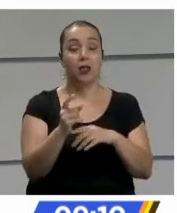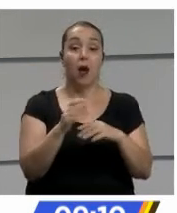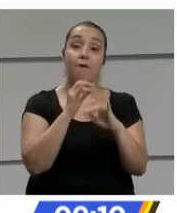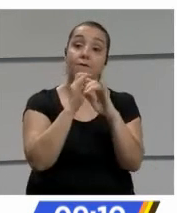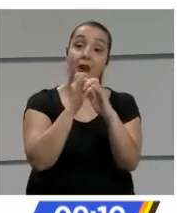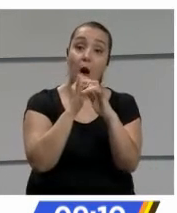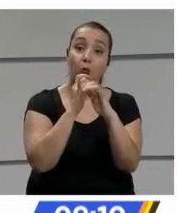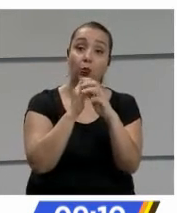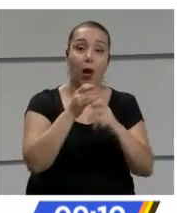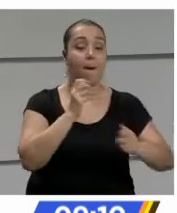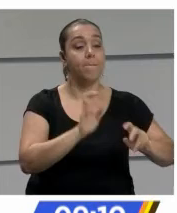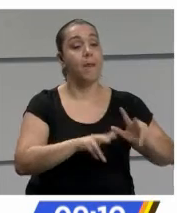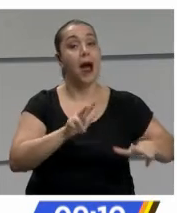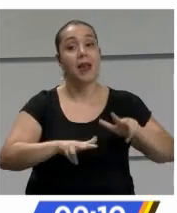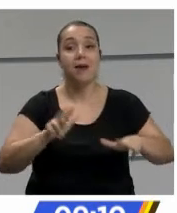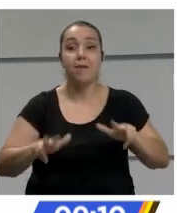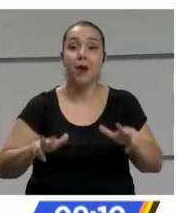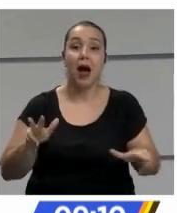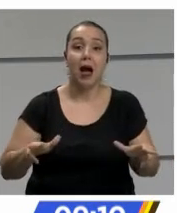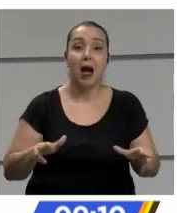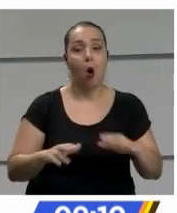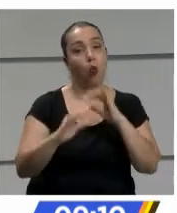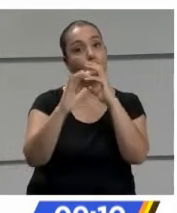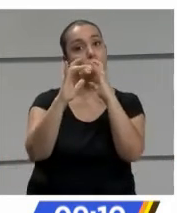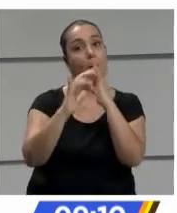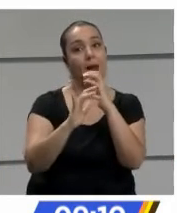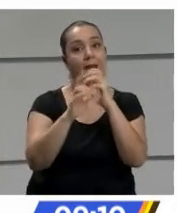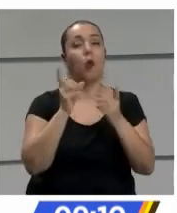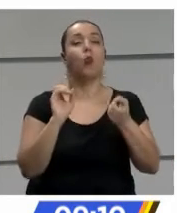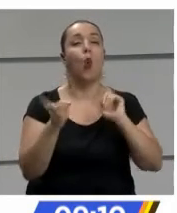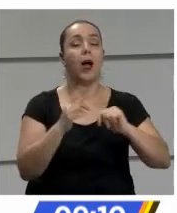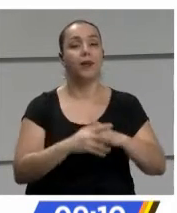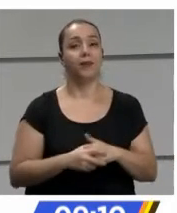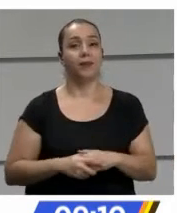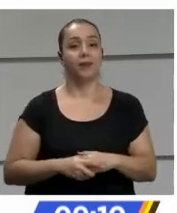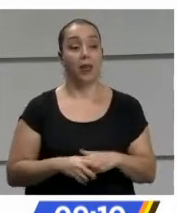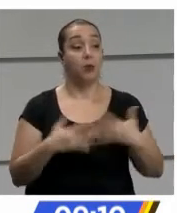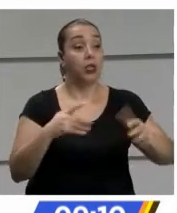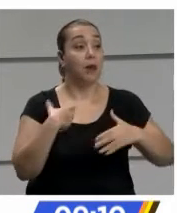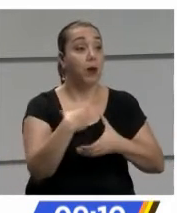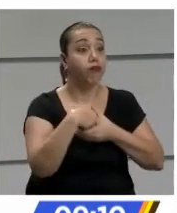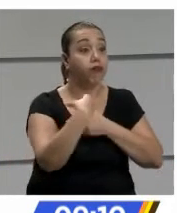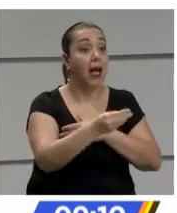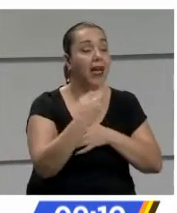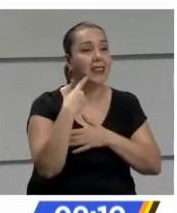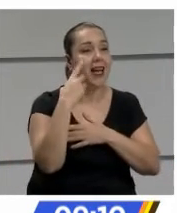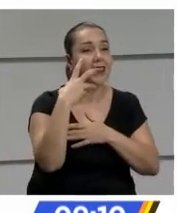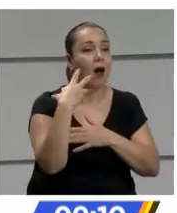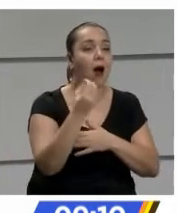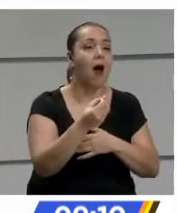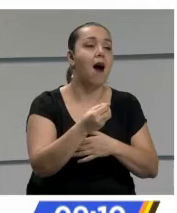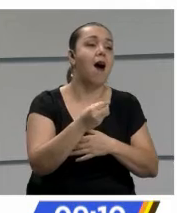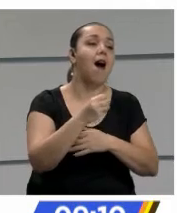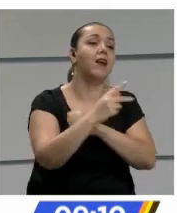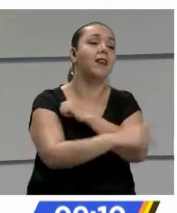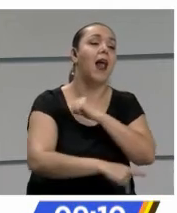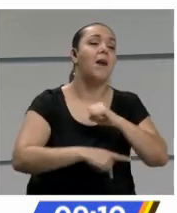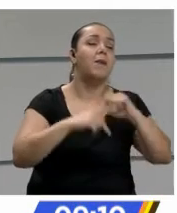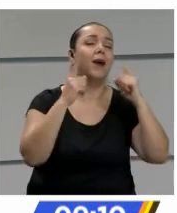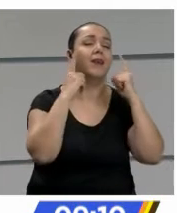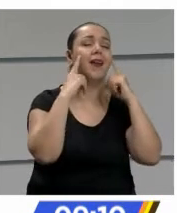¿Flauta, marimba o trompeta? Y los que han salido del país, cuando escuchan este instrumento, le da